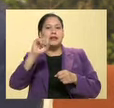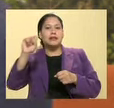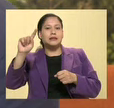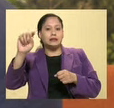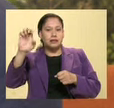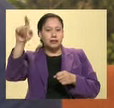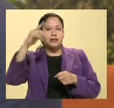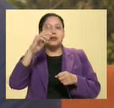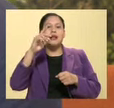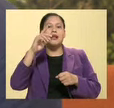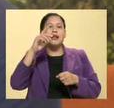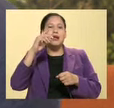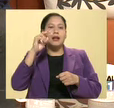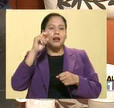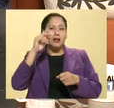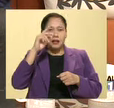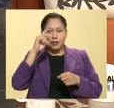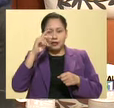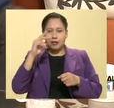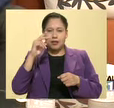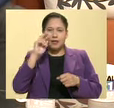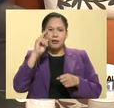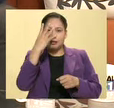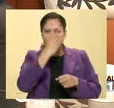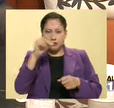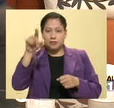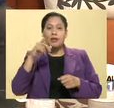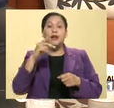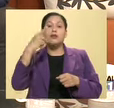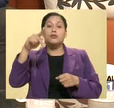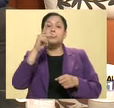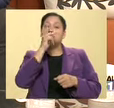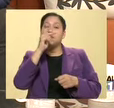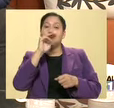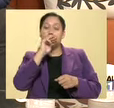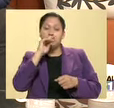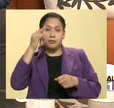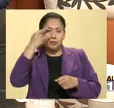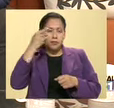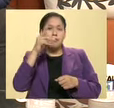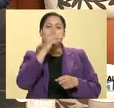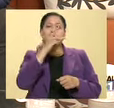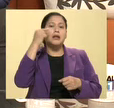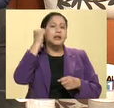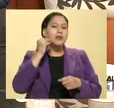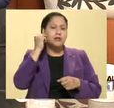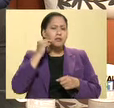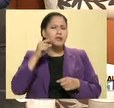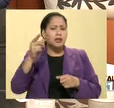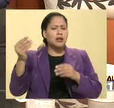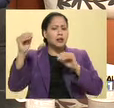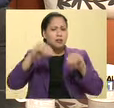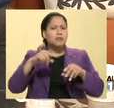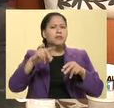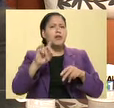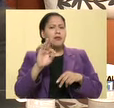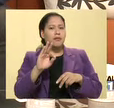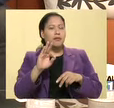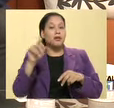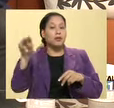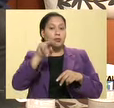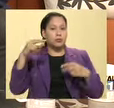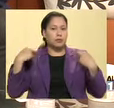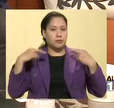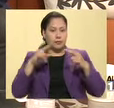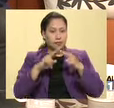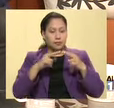ahí en Lindavista. ¿Tus padres? Mis padres, mi mamá es de Campeche y mi papá es de Guerrero. ¿Qué hacían en el DF? Los dos son